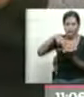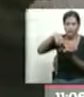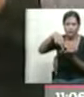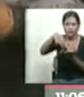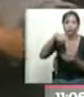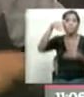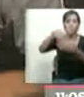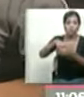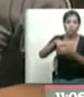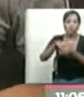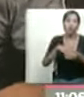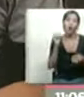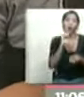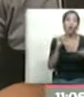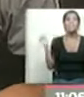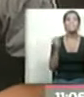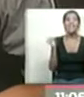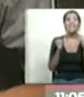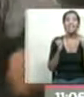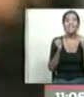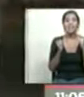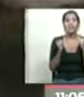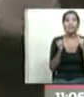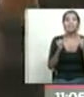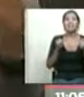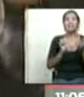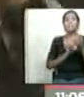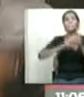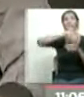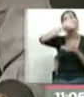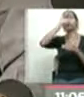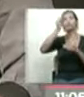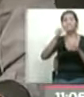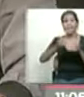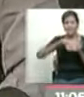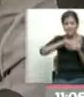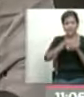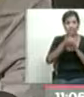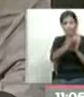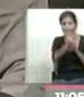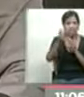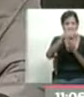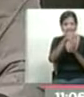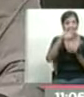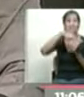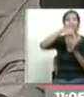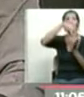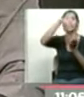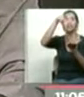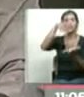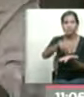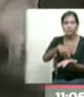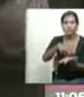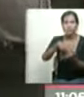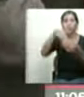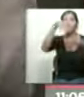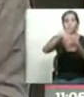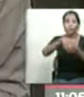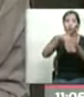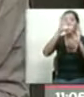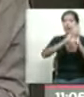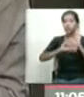que le tocó correr, recorrer ríos y montañas para poder llegar a votar en lo que se denominó la constituyente y